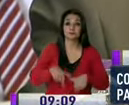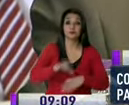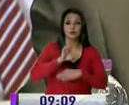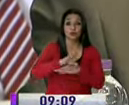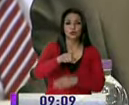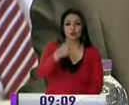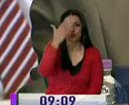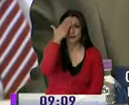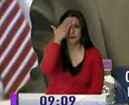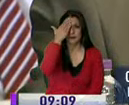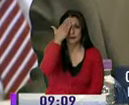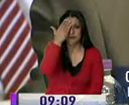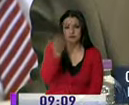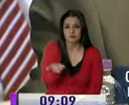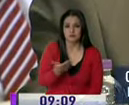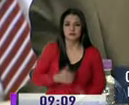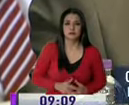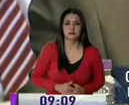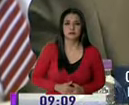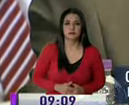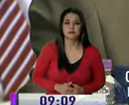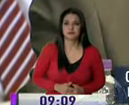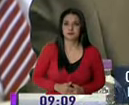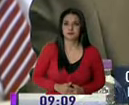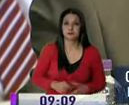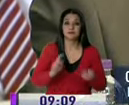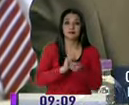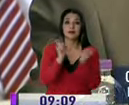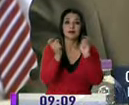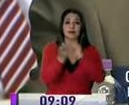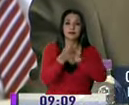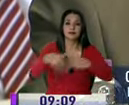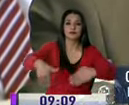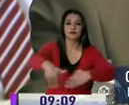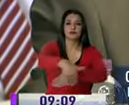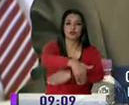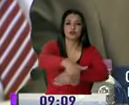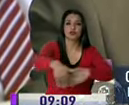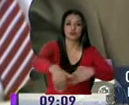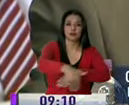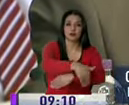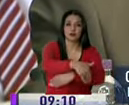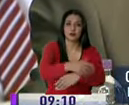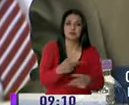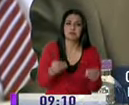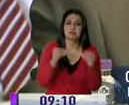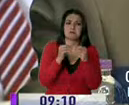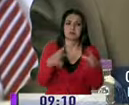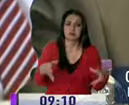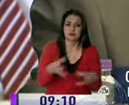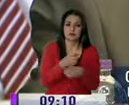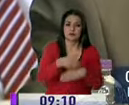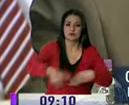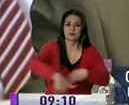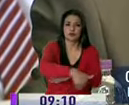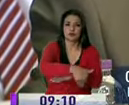conocen, está reestructurando la frontera, está reforzando la frontera y nos